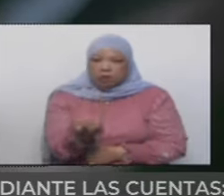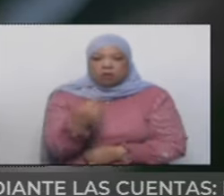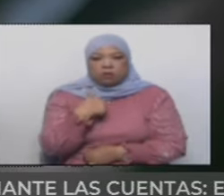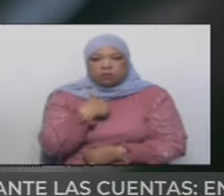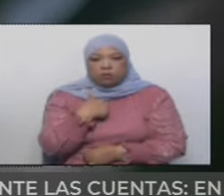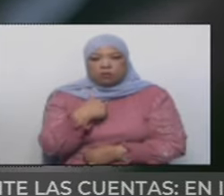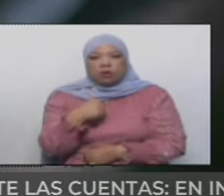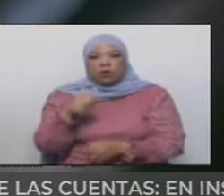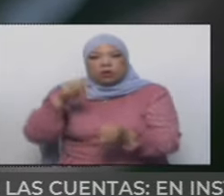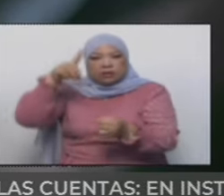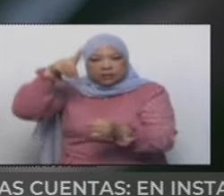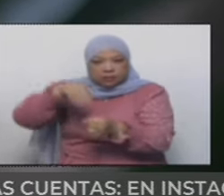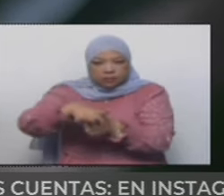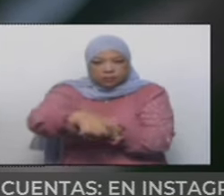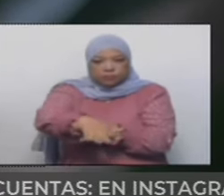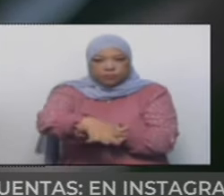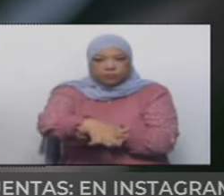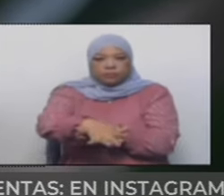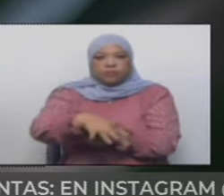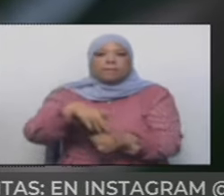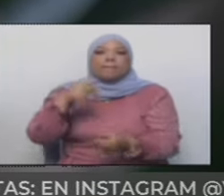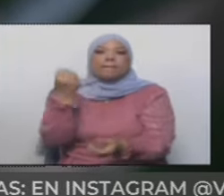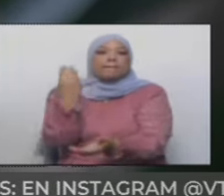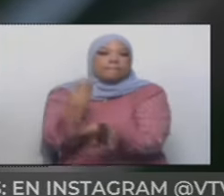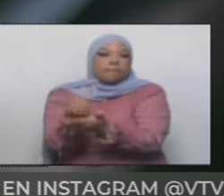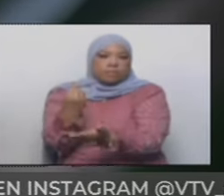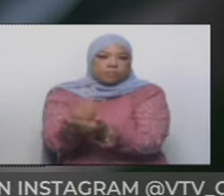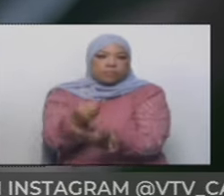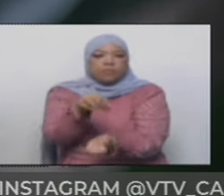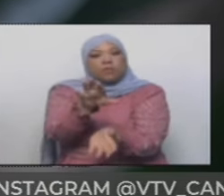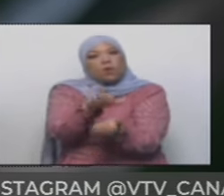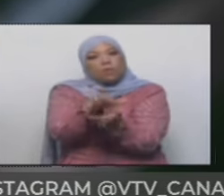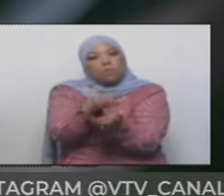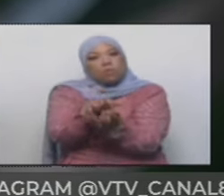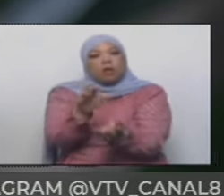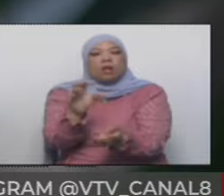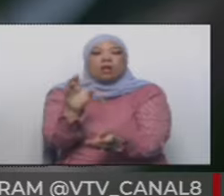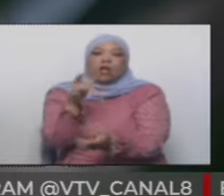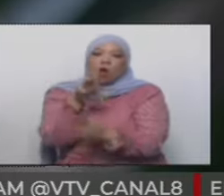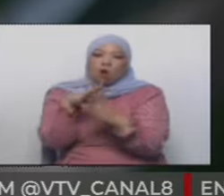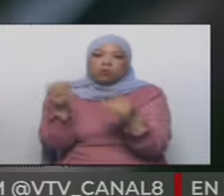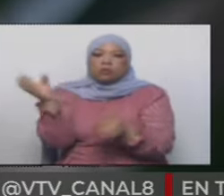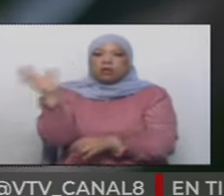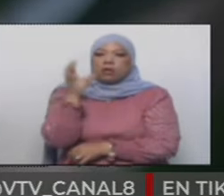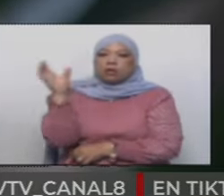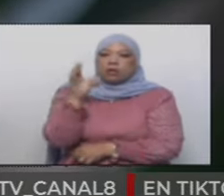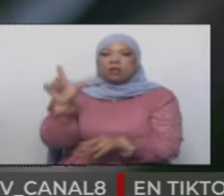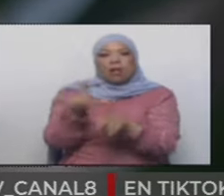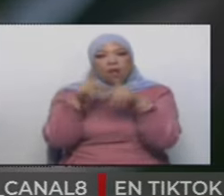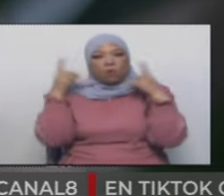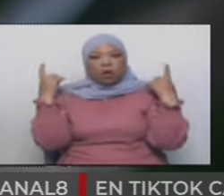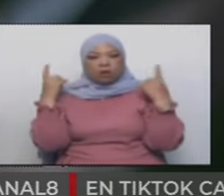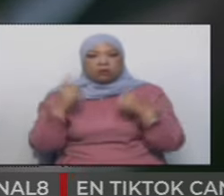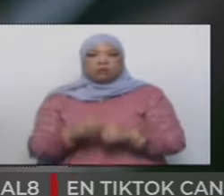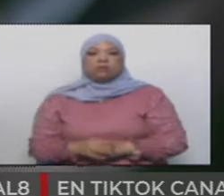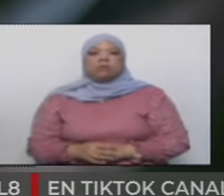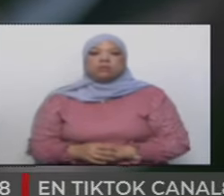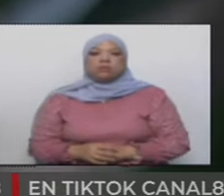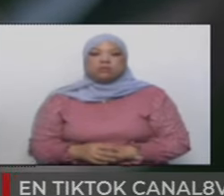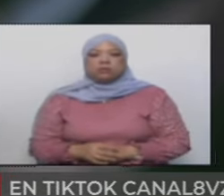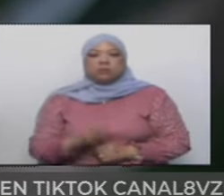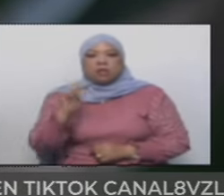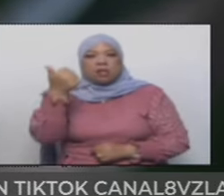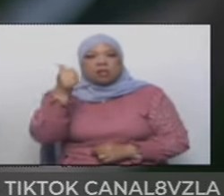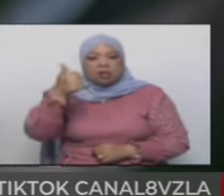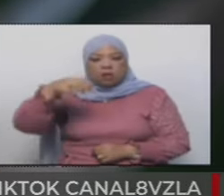del Tamacuro, Monagas, Margarita, bueno, no Esparta, Caracas, La Guaira, como 10